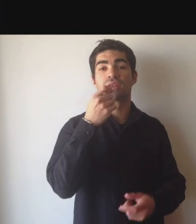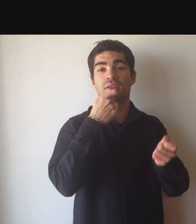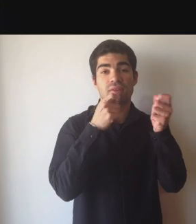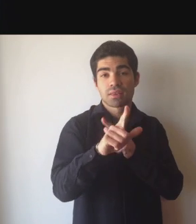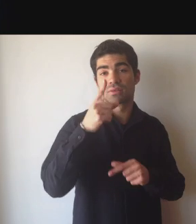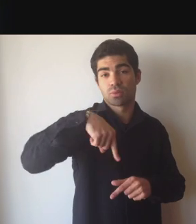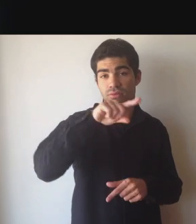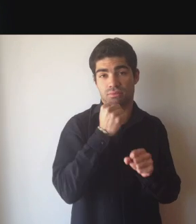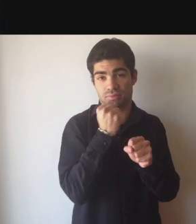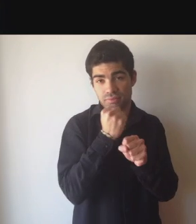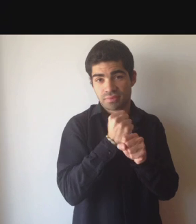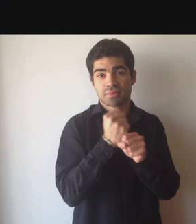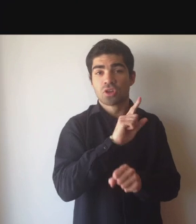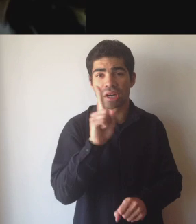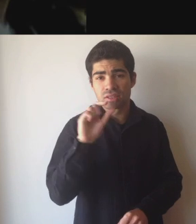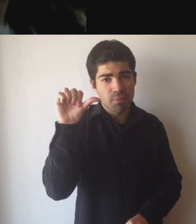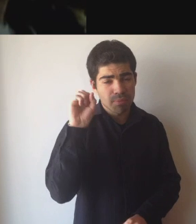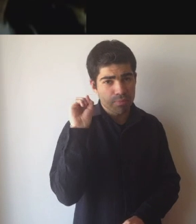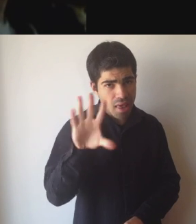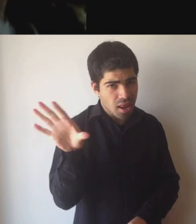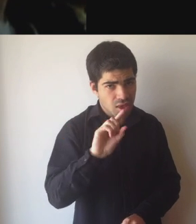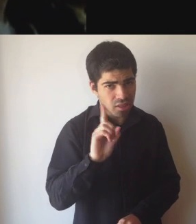capacidad de trabajo. No veo que tiene de malo eso.